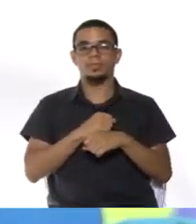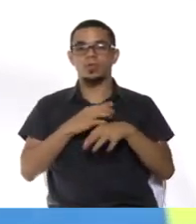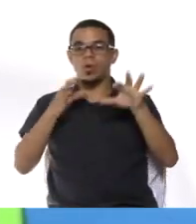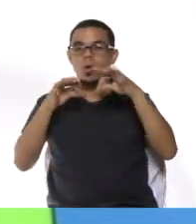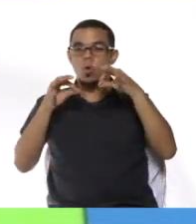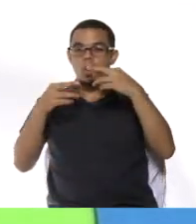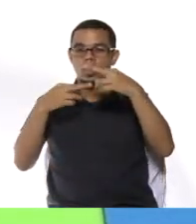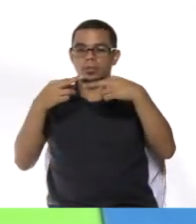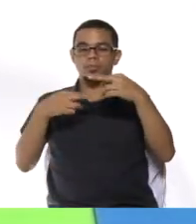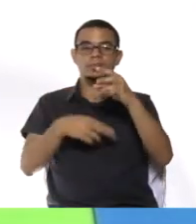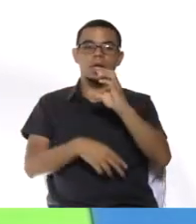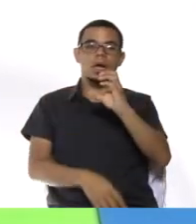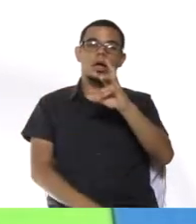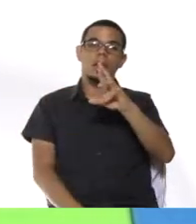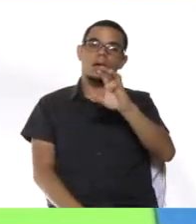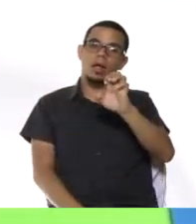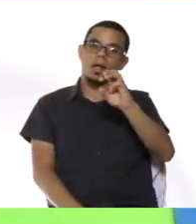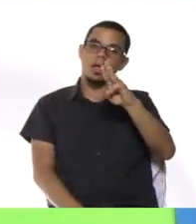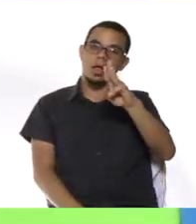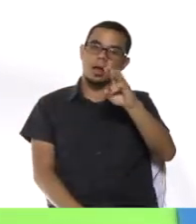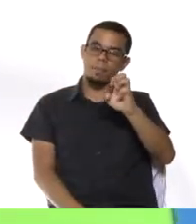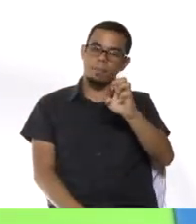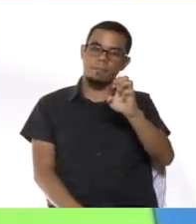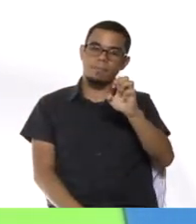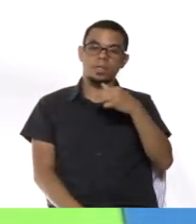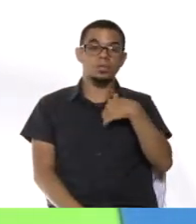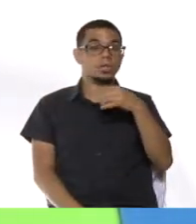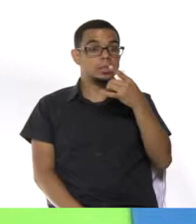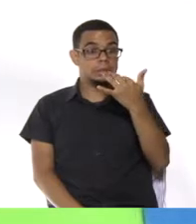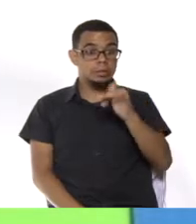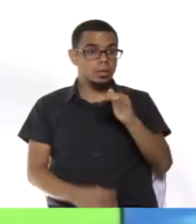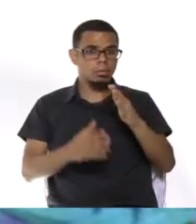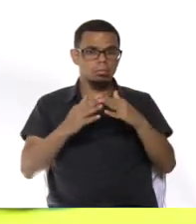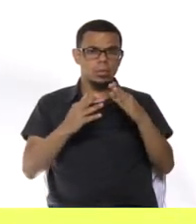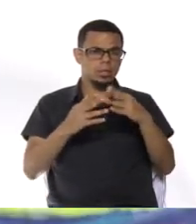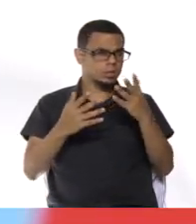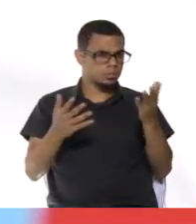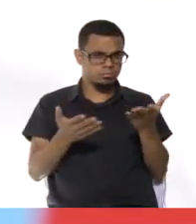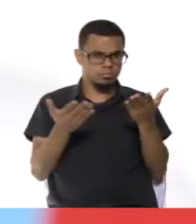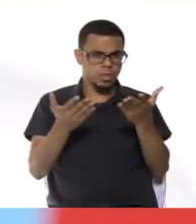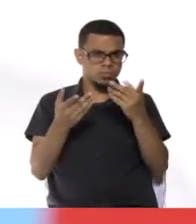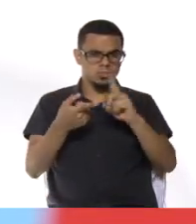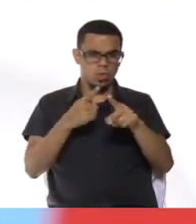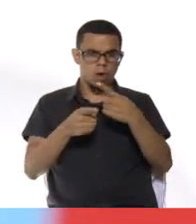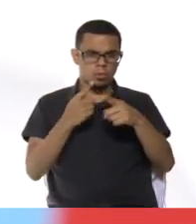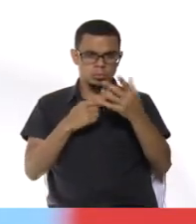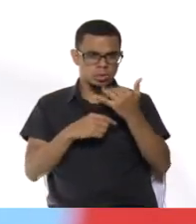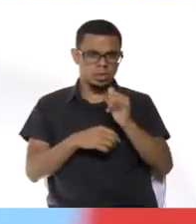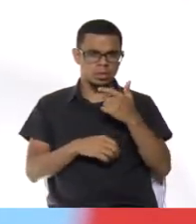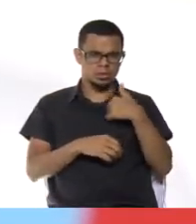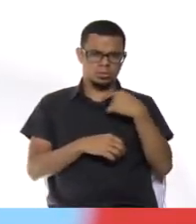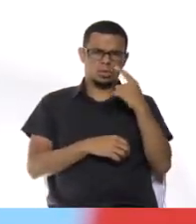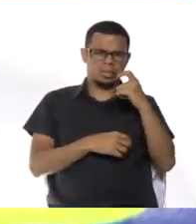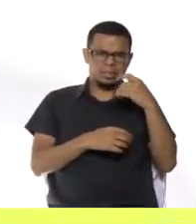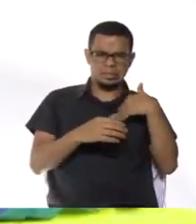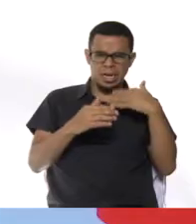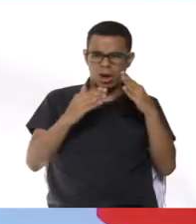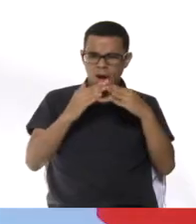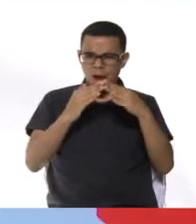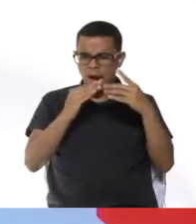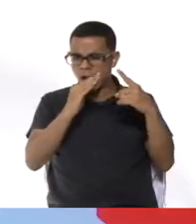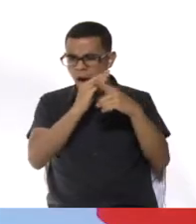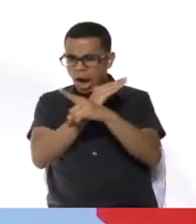crepé. Ustedes en casa pueden hacerlo con el material que ustedes tengan. No necesariamente tiene que